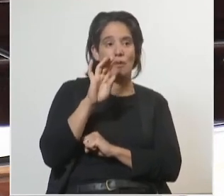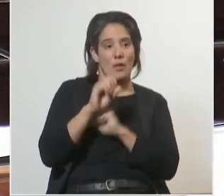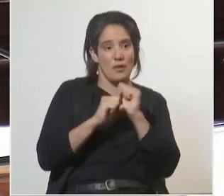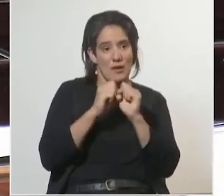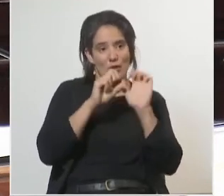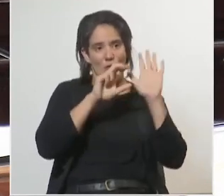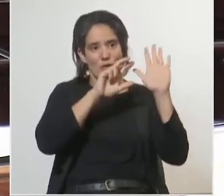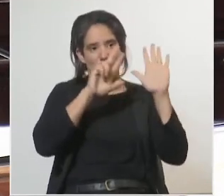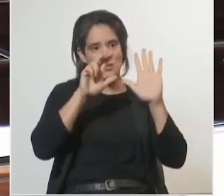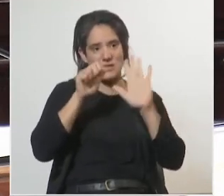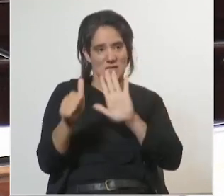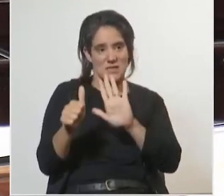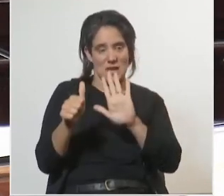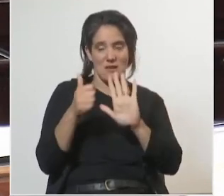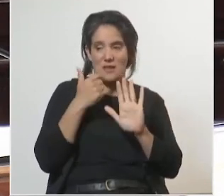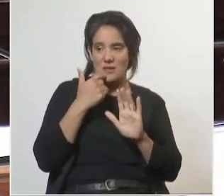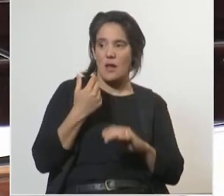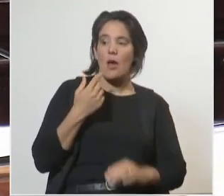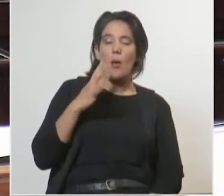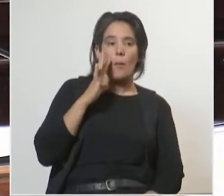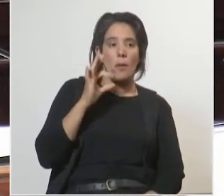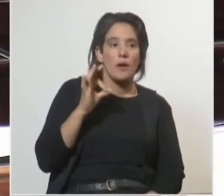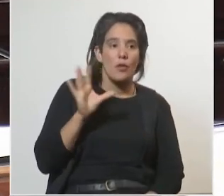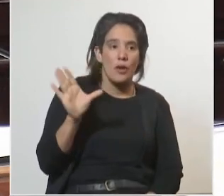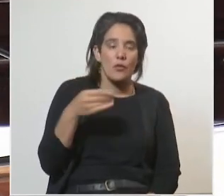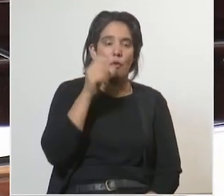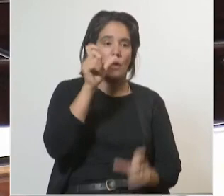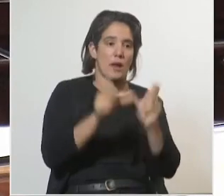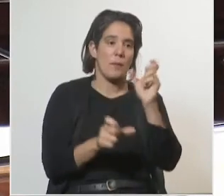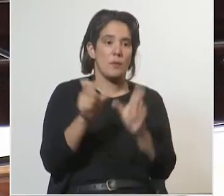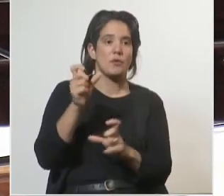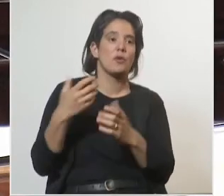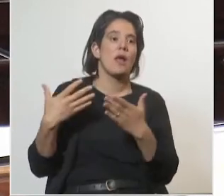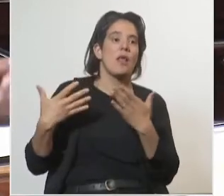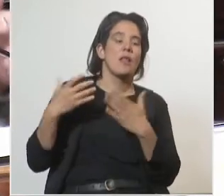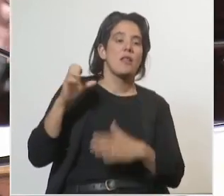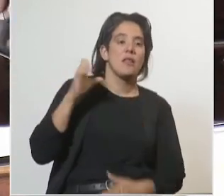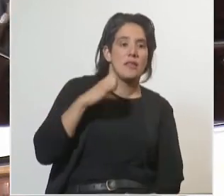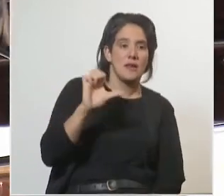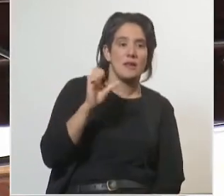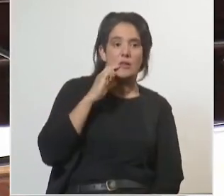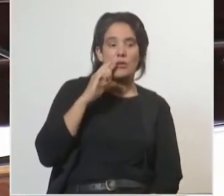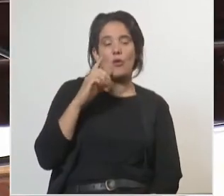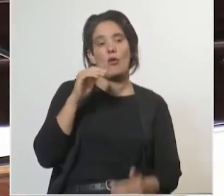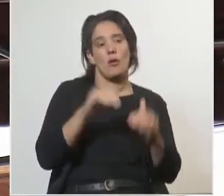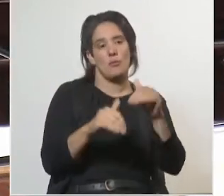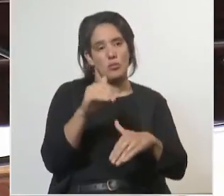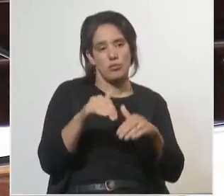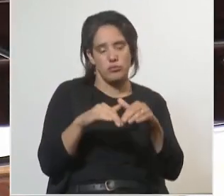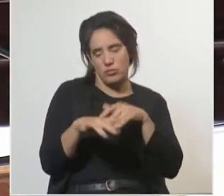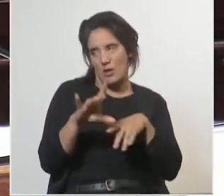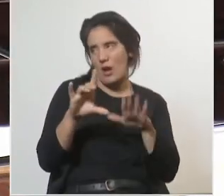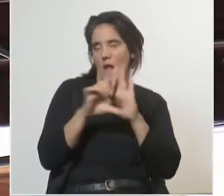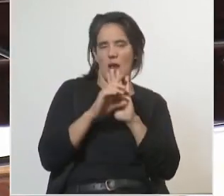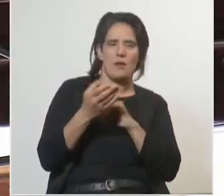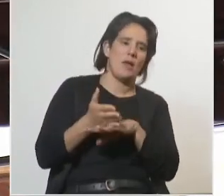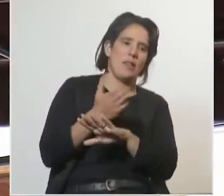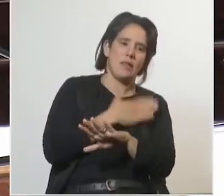1986. Acuérdase la amnistía a todas las personas incursas en los delitos electorales previstos en la ley tal. La